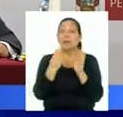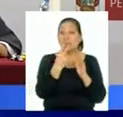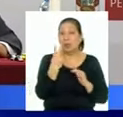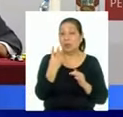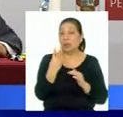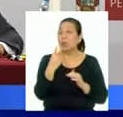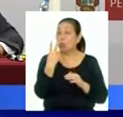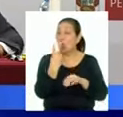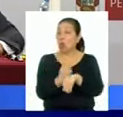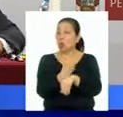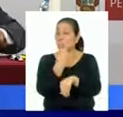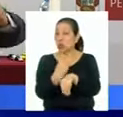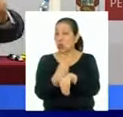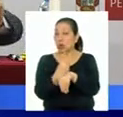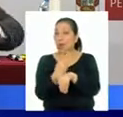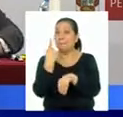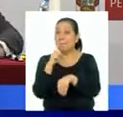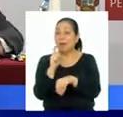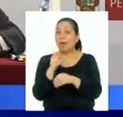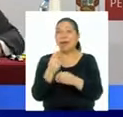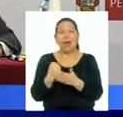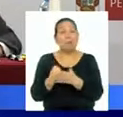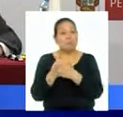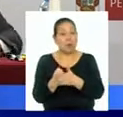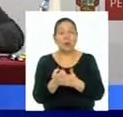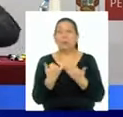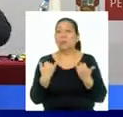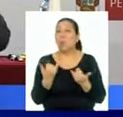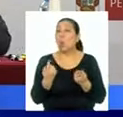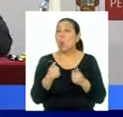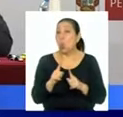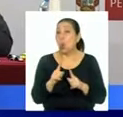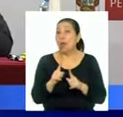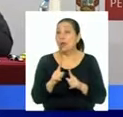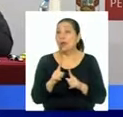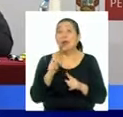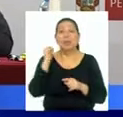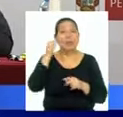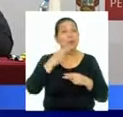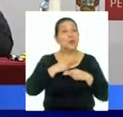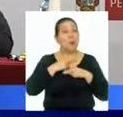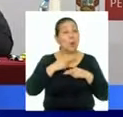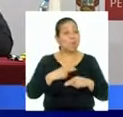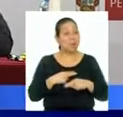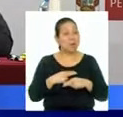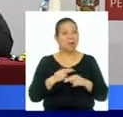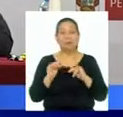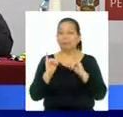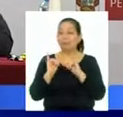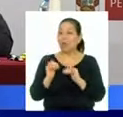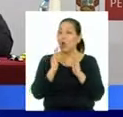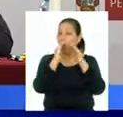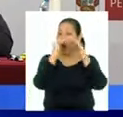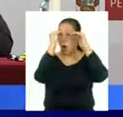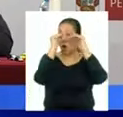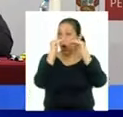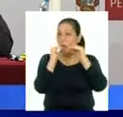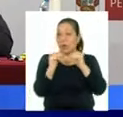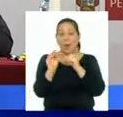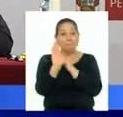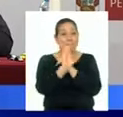72 a 2 horas el tiempo de derivación para la atención. En cuanto a orden público y derechos humanos, mantuvimos el orden público